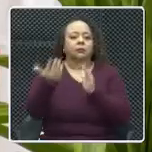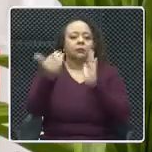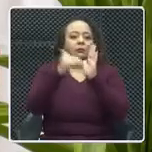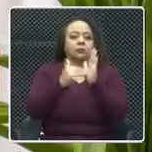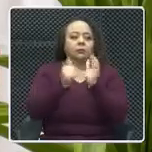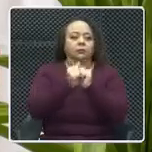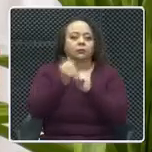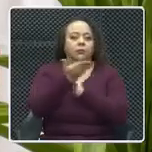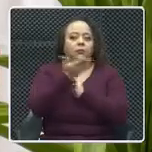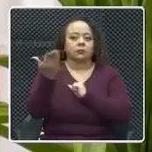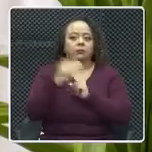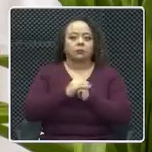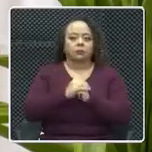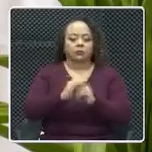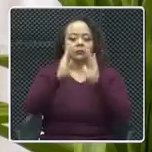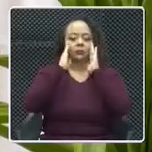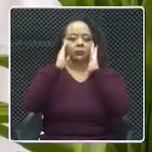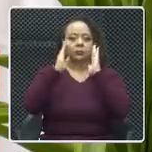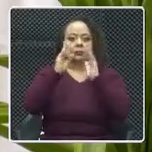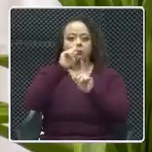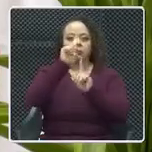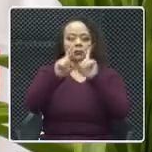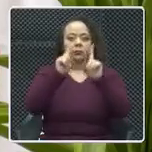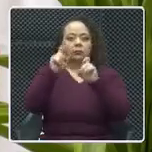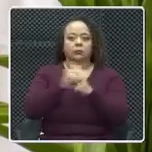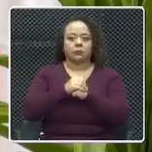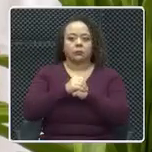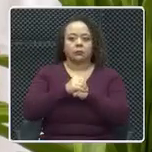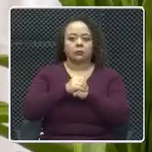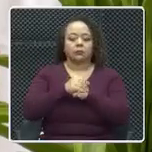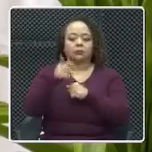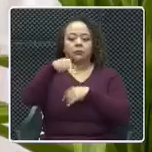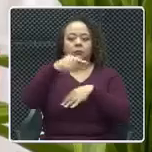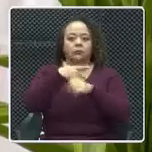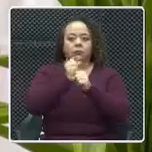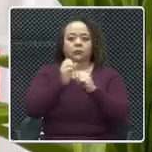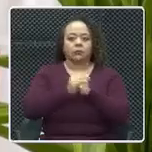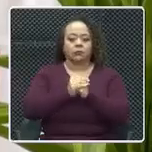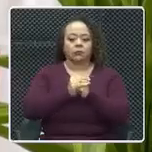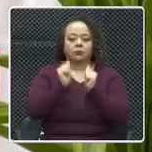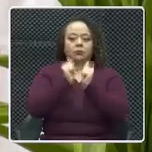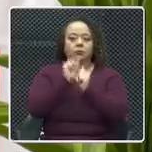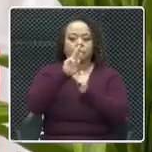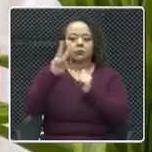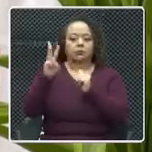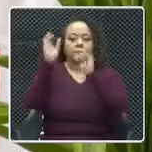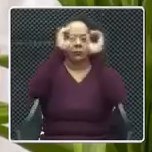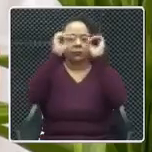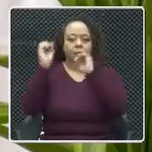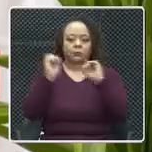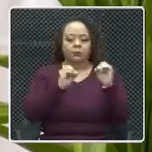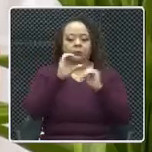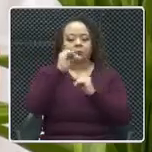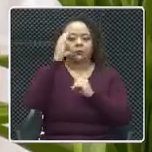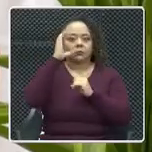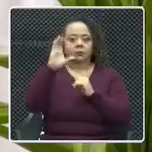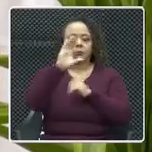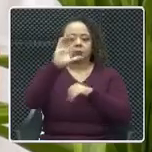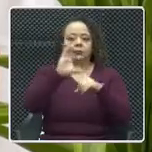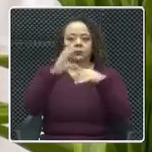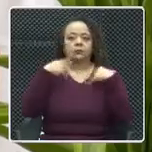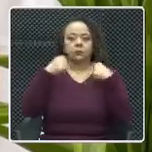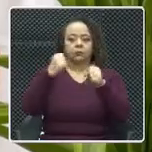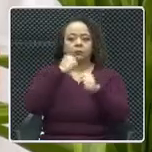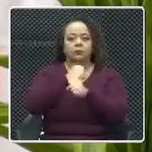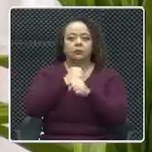regreso con ustedes atendiendo las consultas que nos están realizando a través de la plataforma Zoom o del Facebook del Consejo de